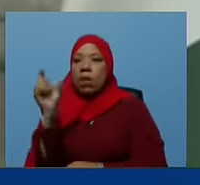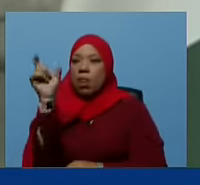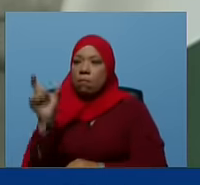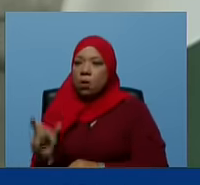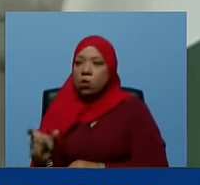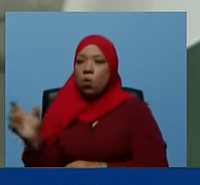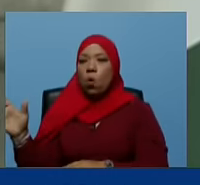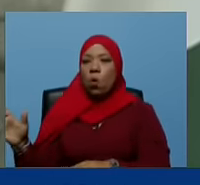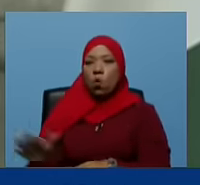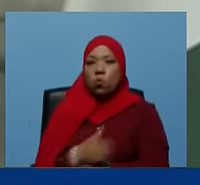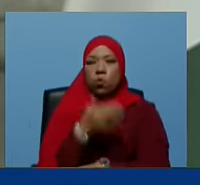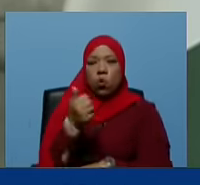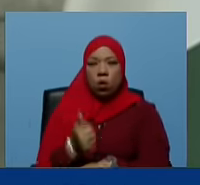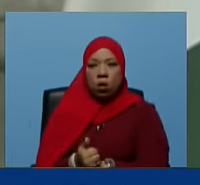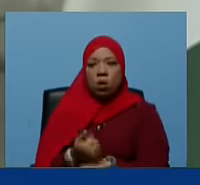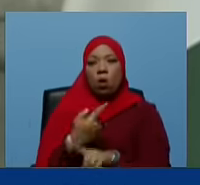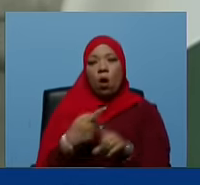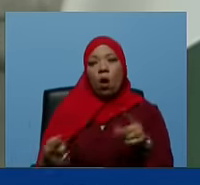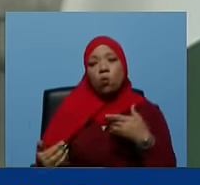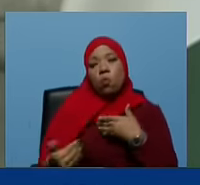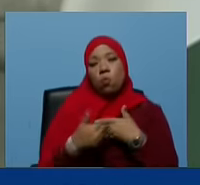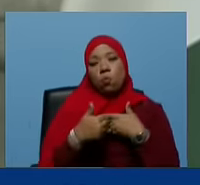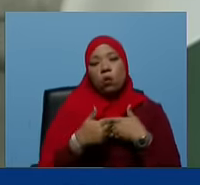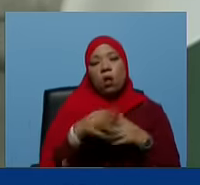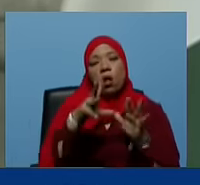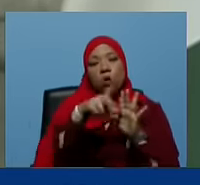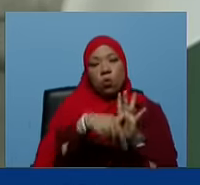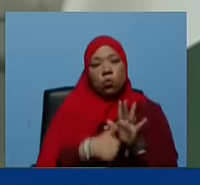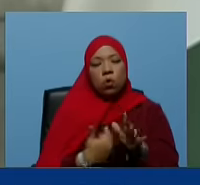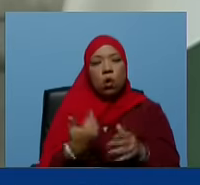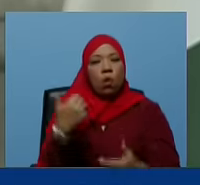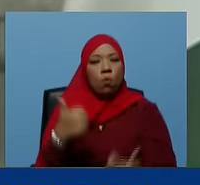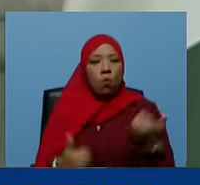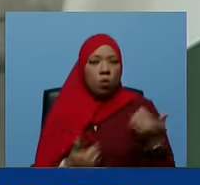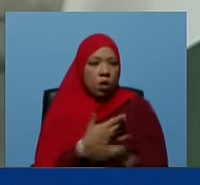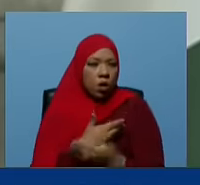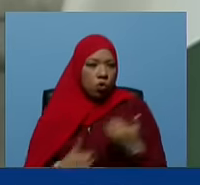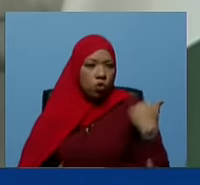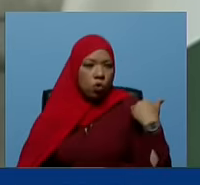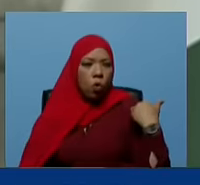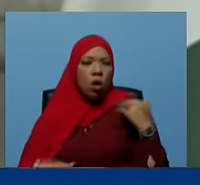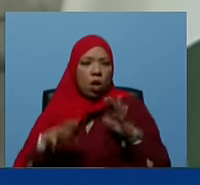acusó a George W. Bush de robarle las elecciones.